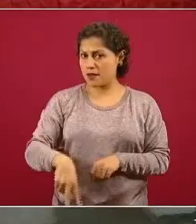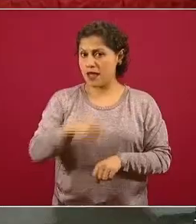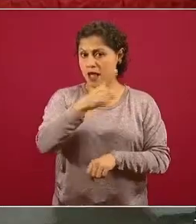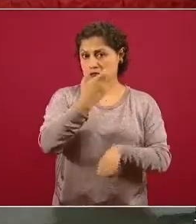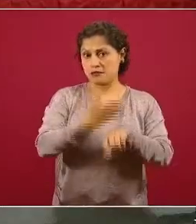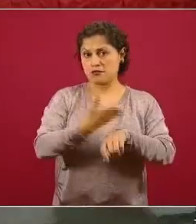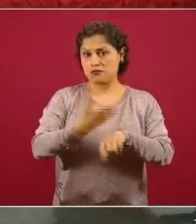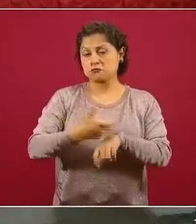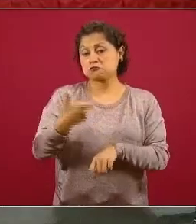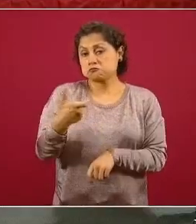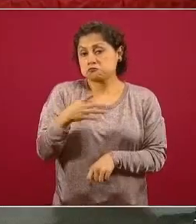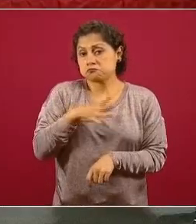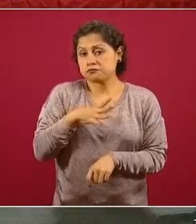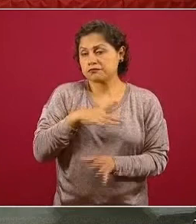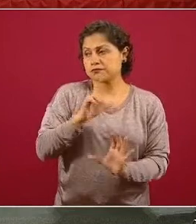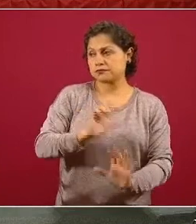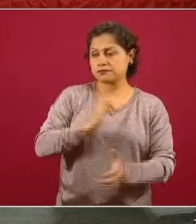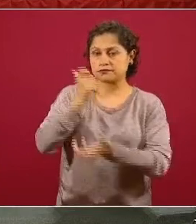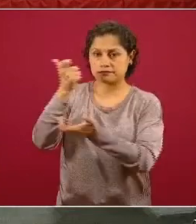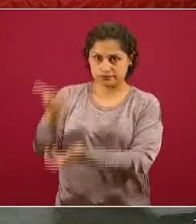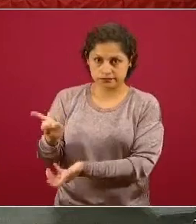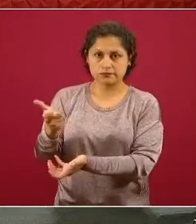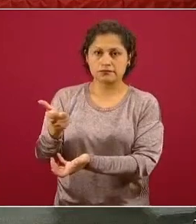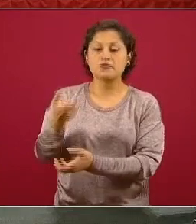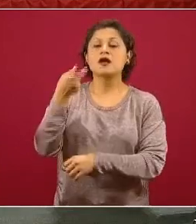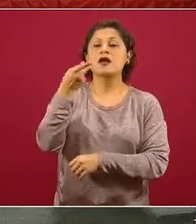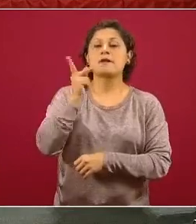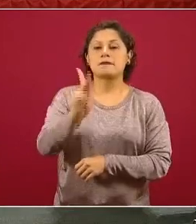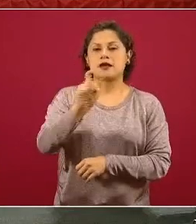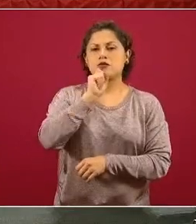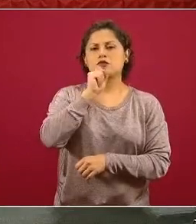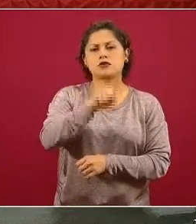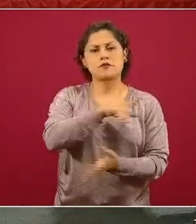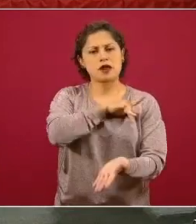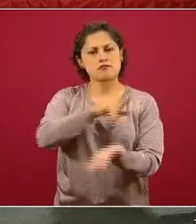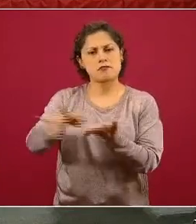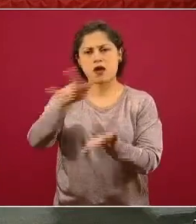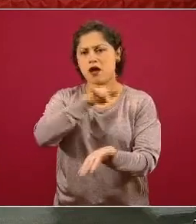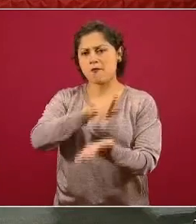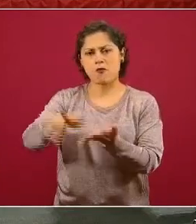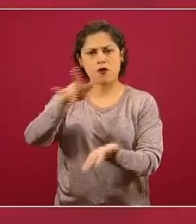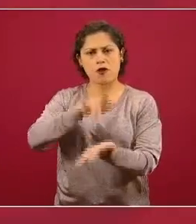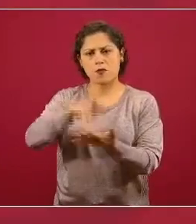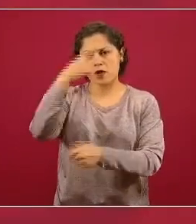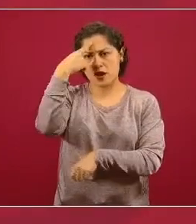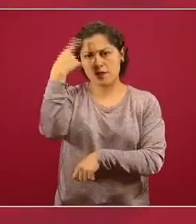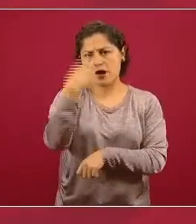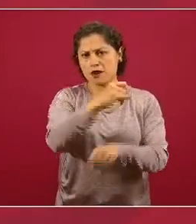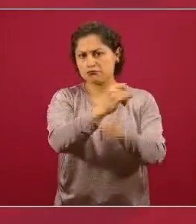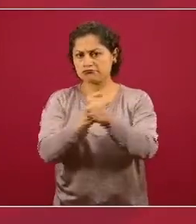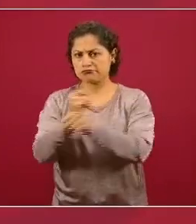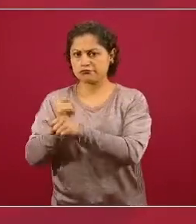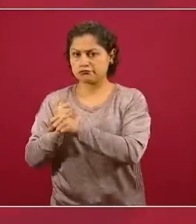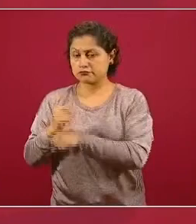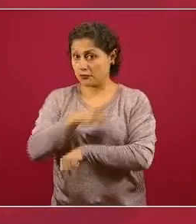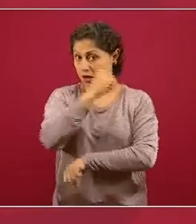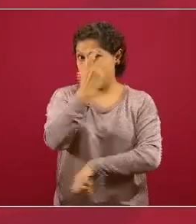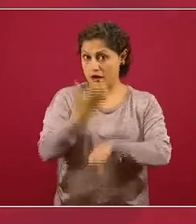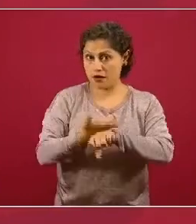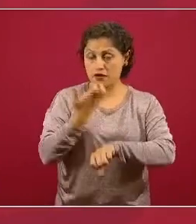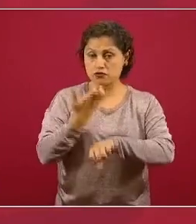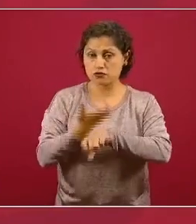Estados Unidos, sino también en términos de asistencia técnica y generación del conocimiento. Estados Unidos tiene